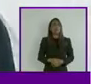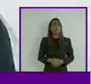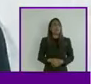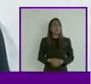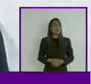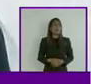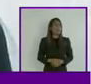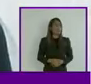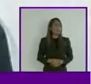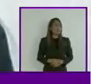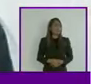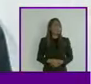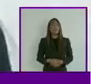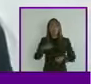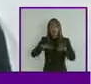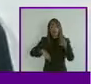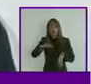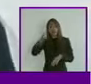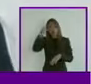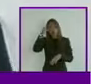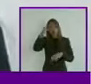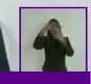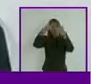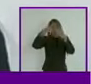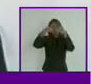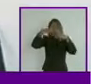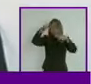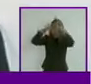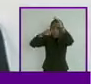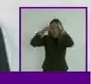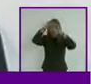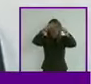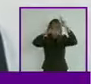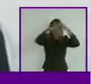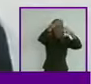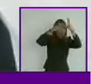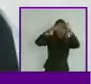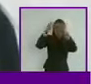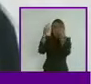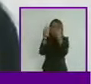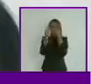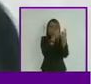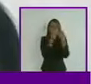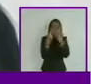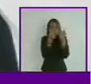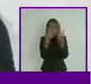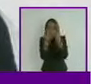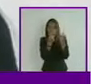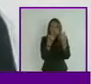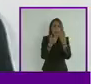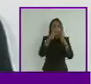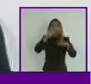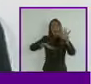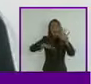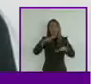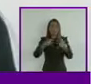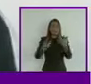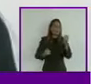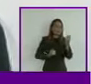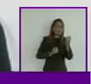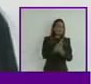que todo el tiempo nuestro cerebro está recibiendo estimulaciones, todo es muy instantáneo y entonces provoca